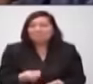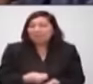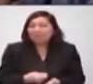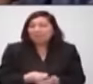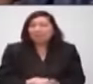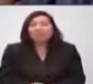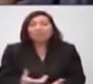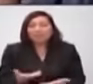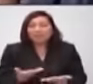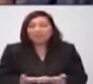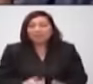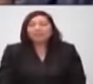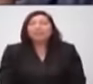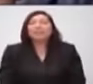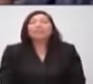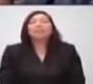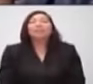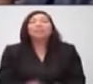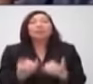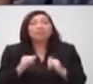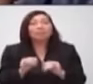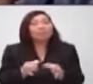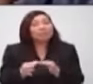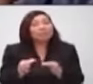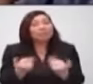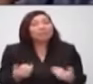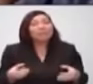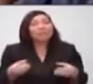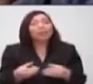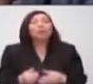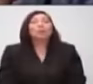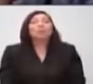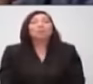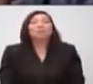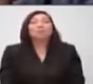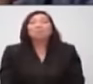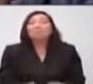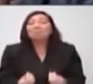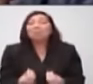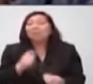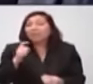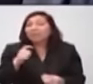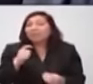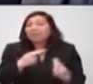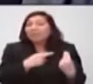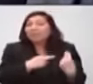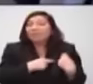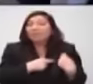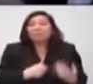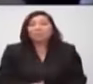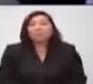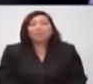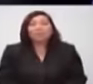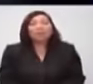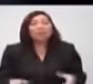Desearía, por favor, que se dé un informe detallado a esta comisión porque necesitamos ver responsables, y